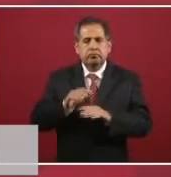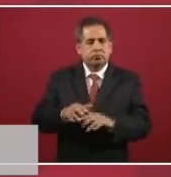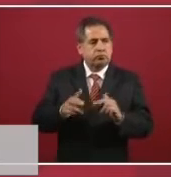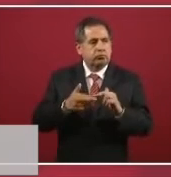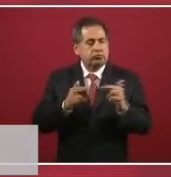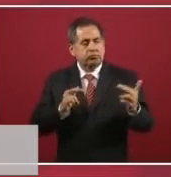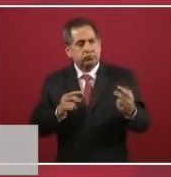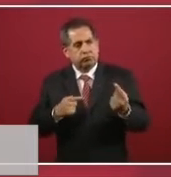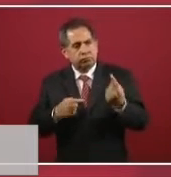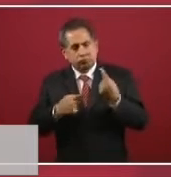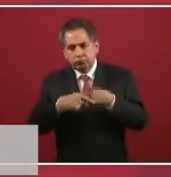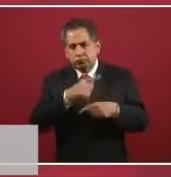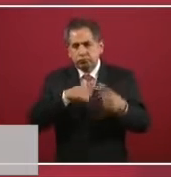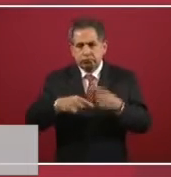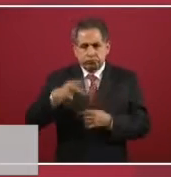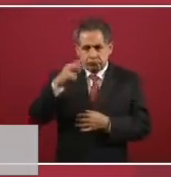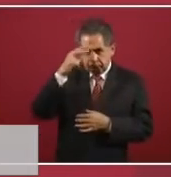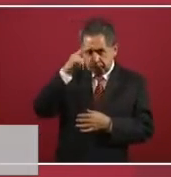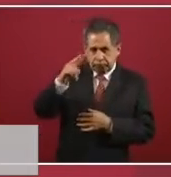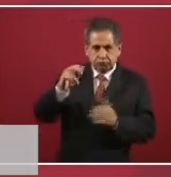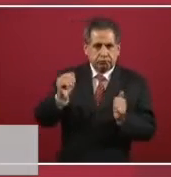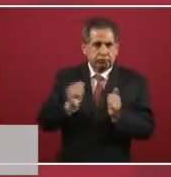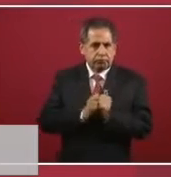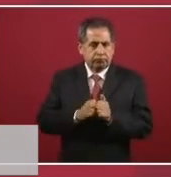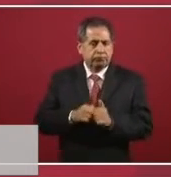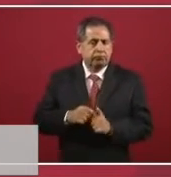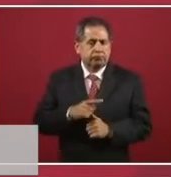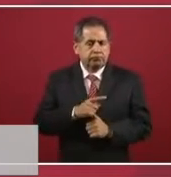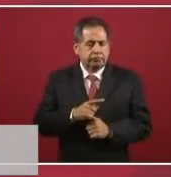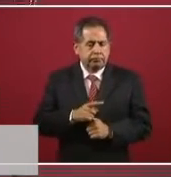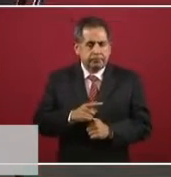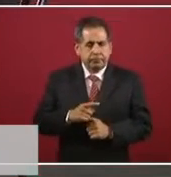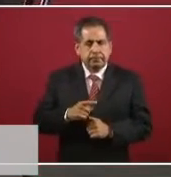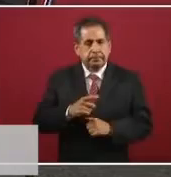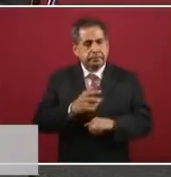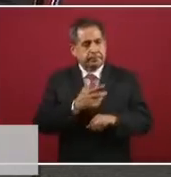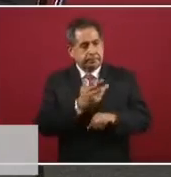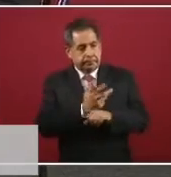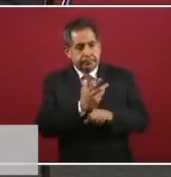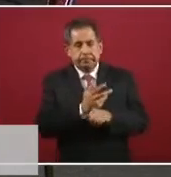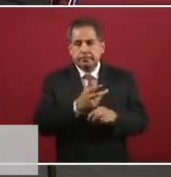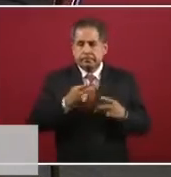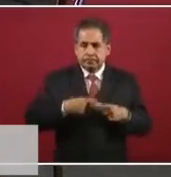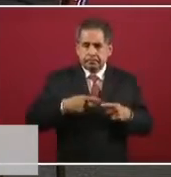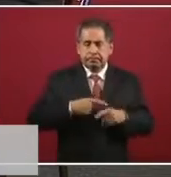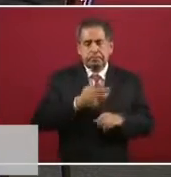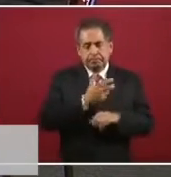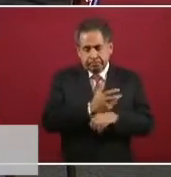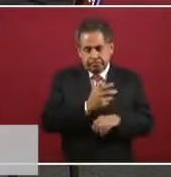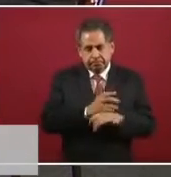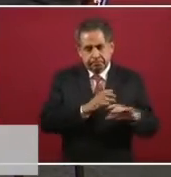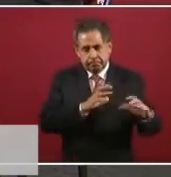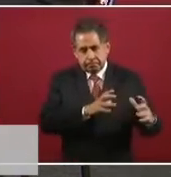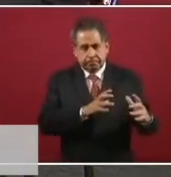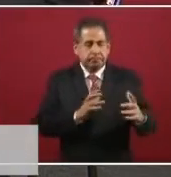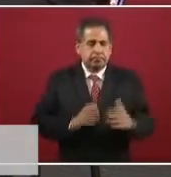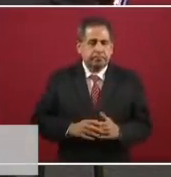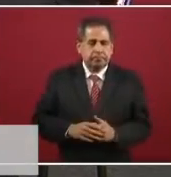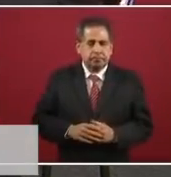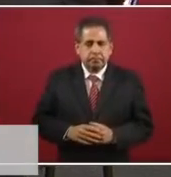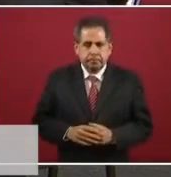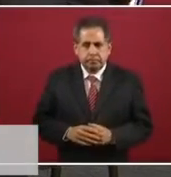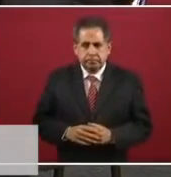La Fiscalía investiga los hechos ocurridos en Tamaulipas y el gobierno coopera en todo lo que se solicite. Es prioritario que se respeten los